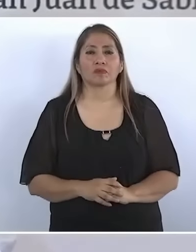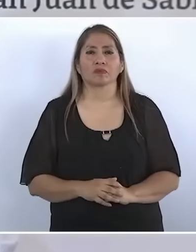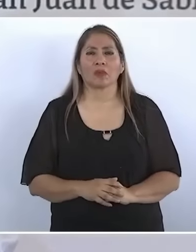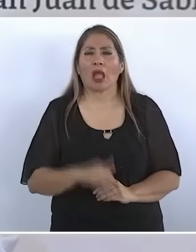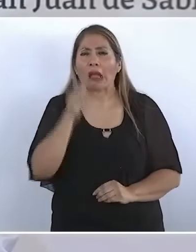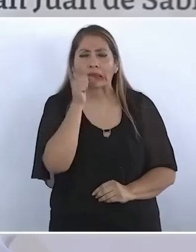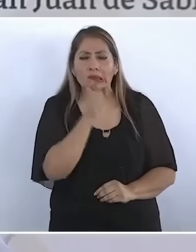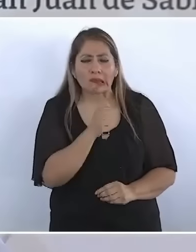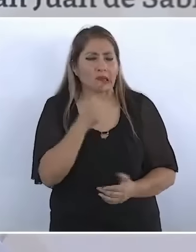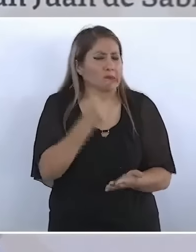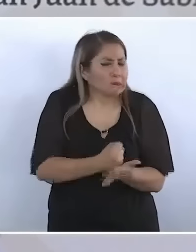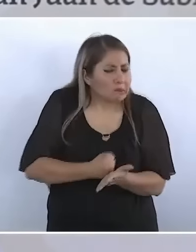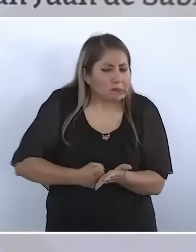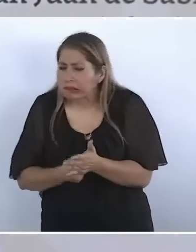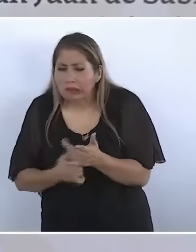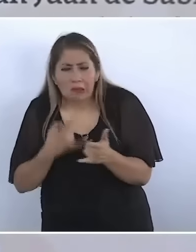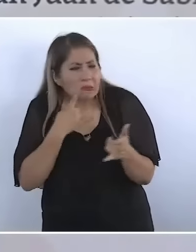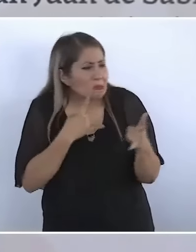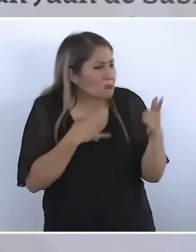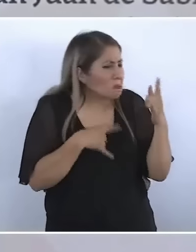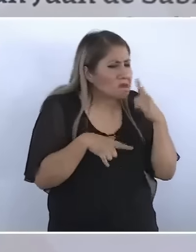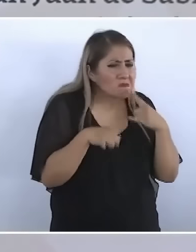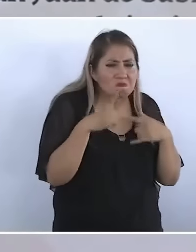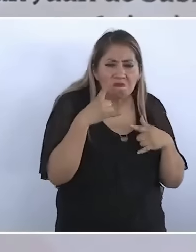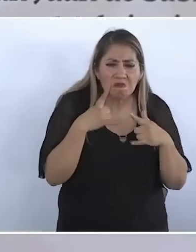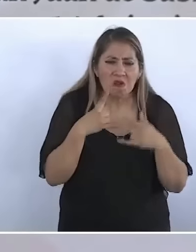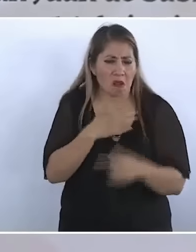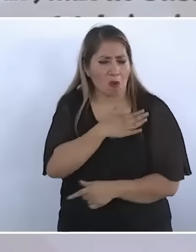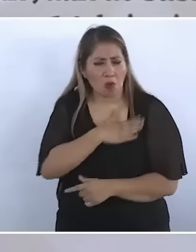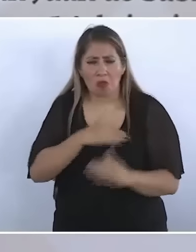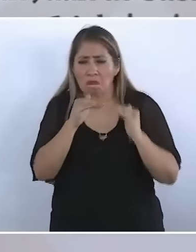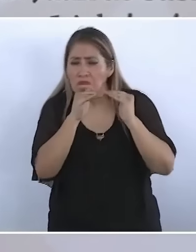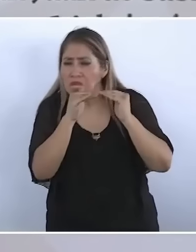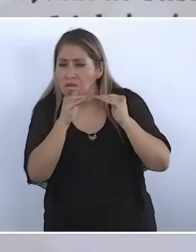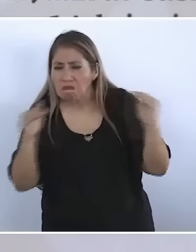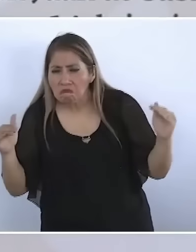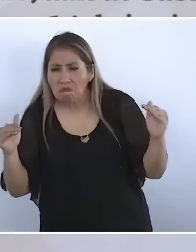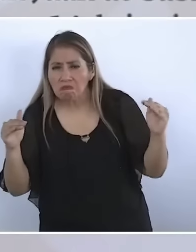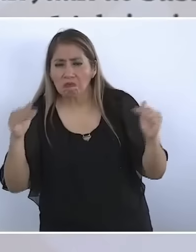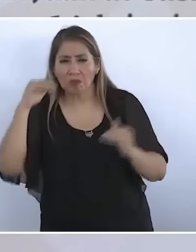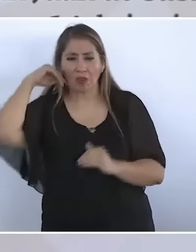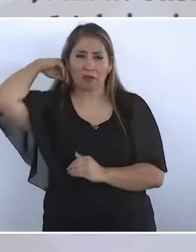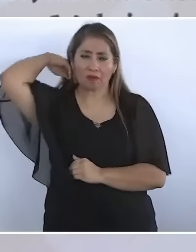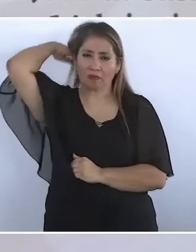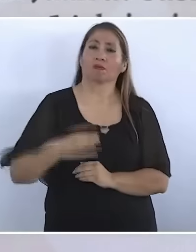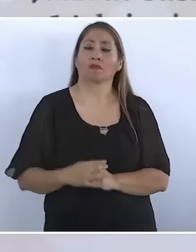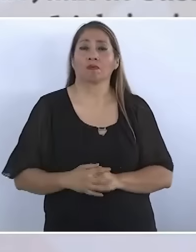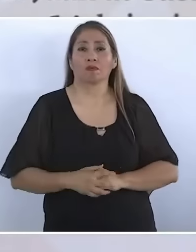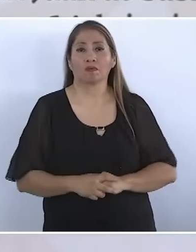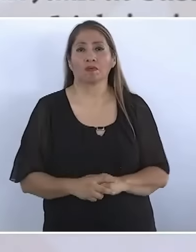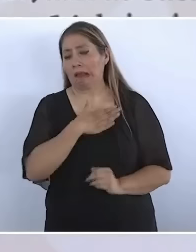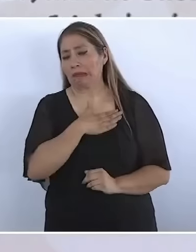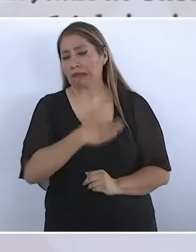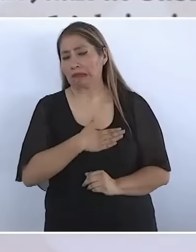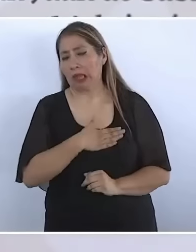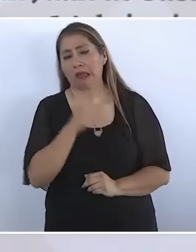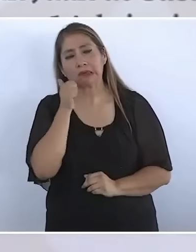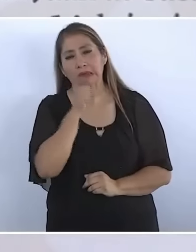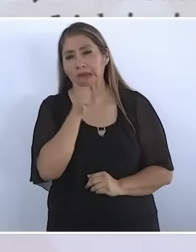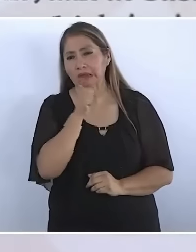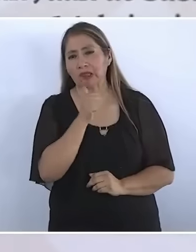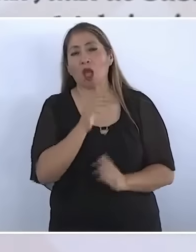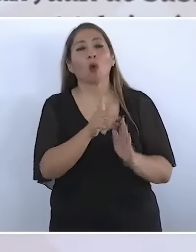siempre luchando por la justicia, esa caravana de la justicia.